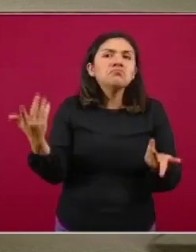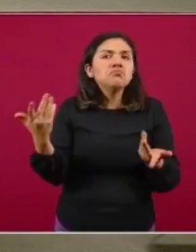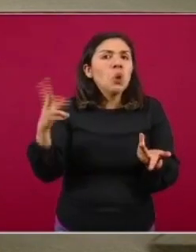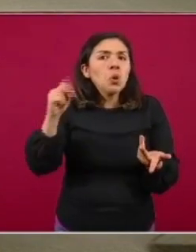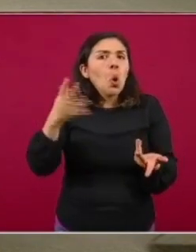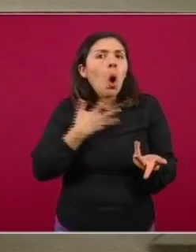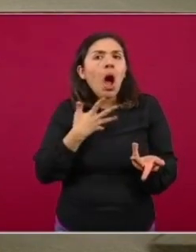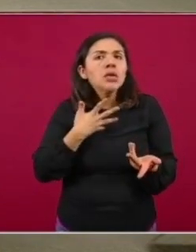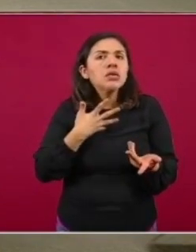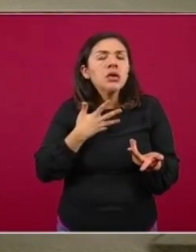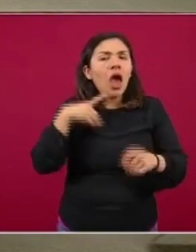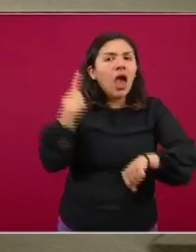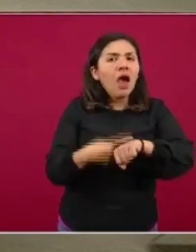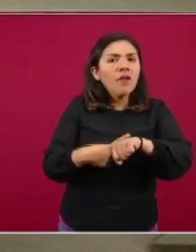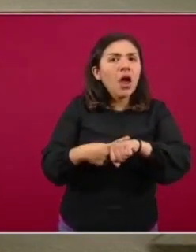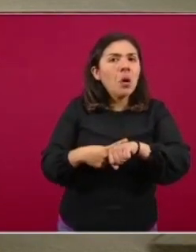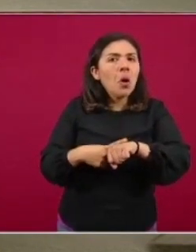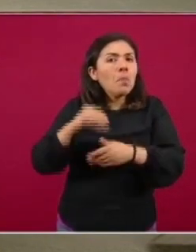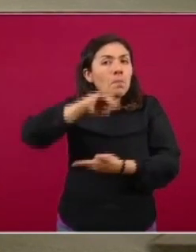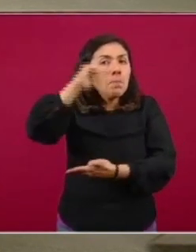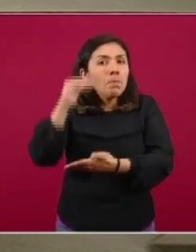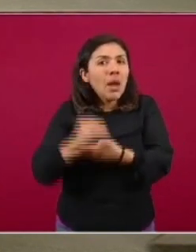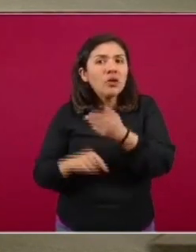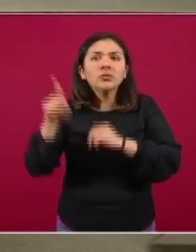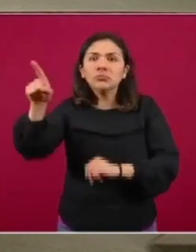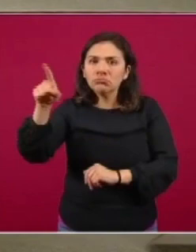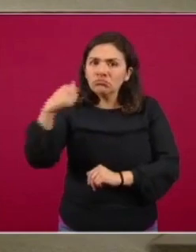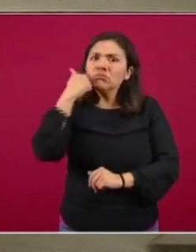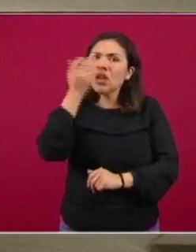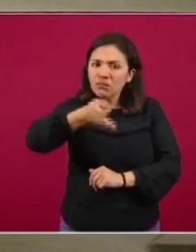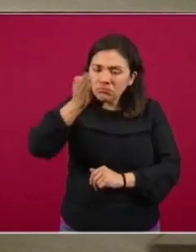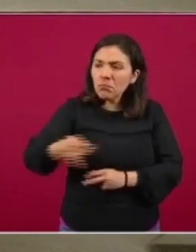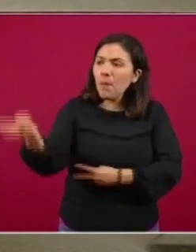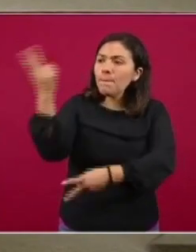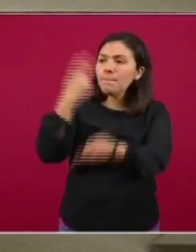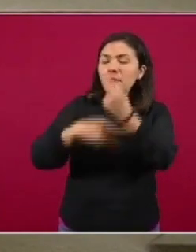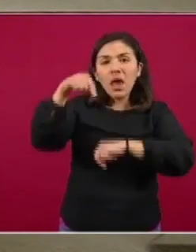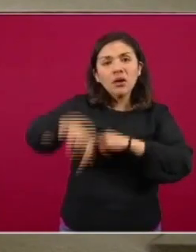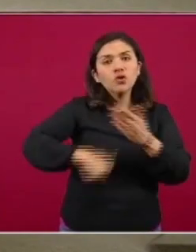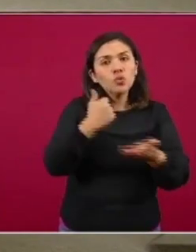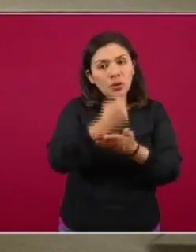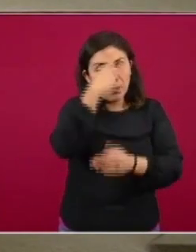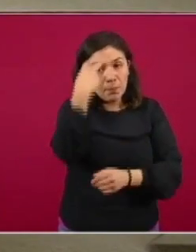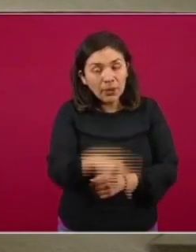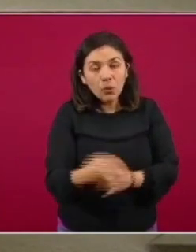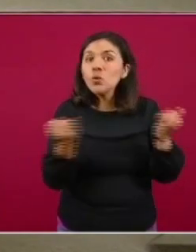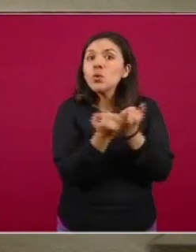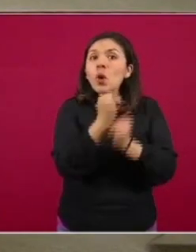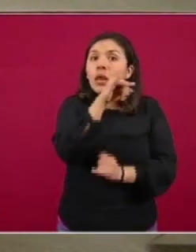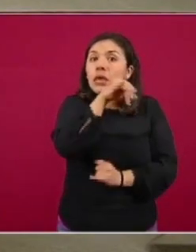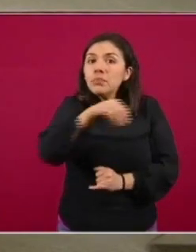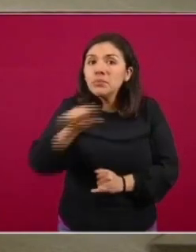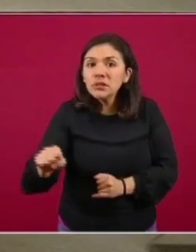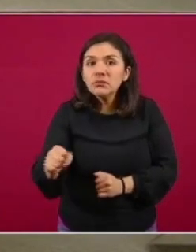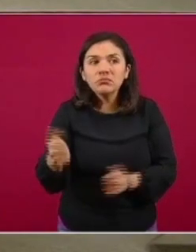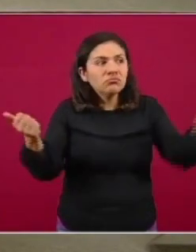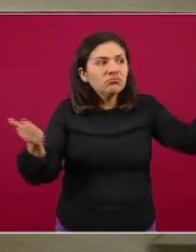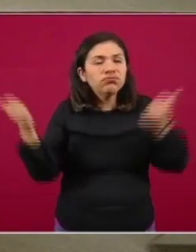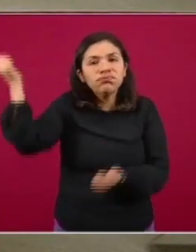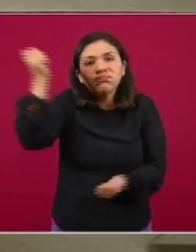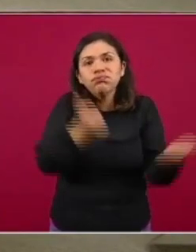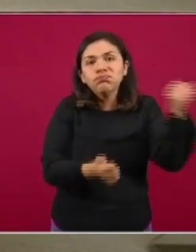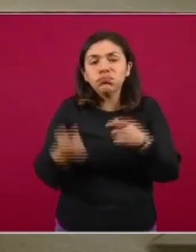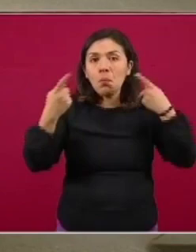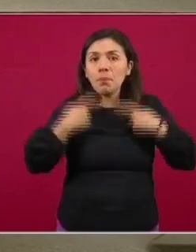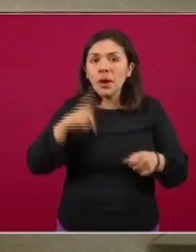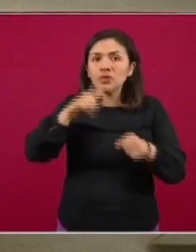un estado verde, han tenido este acto solidario de venir aquí a la Ciudad de México. El IMSS también está haciendo eso. El IMSS está trayendo personal